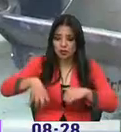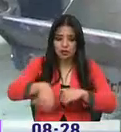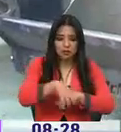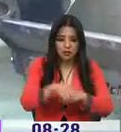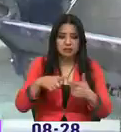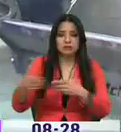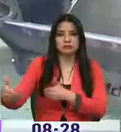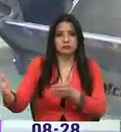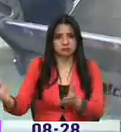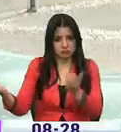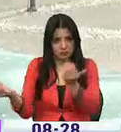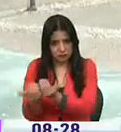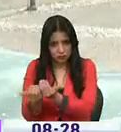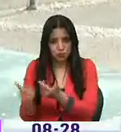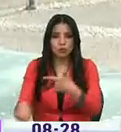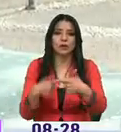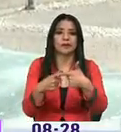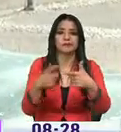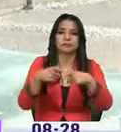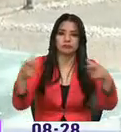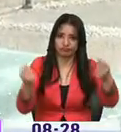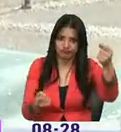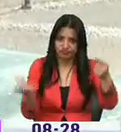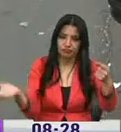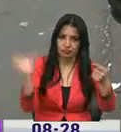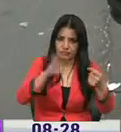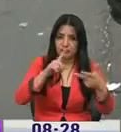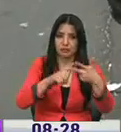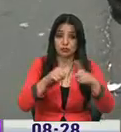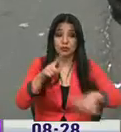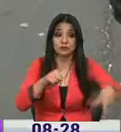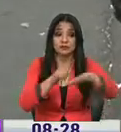de recolección y el relleno sanitario de Linga podría